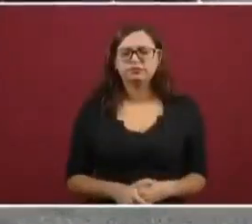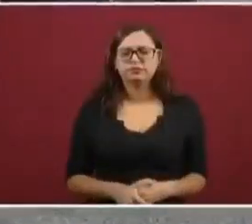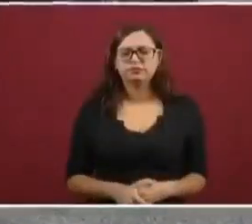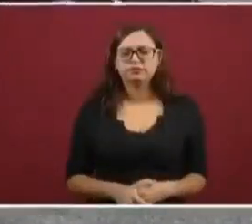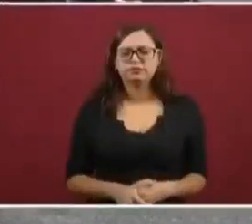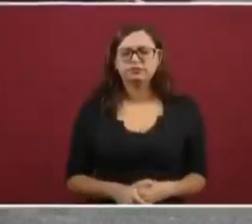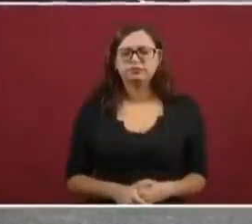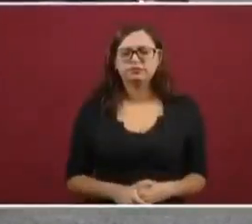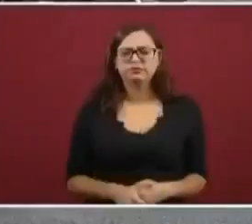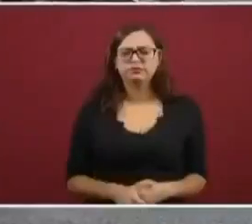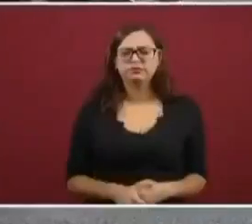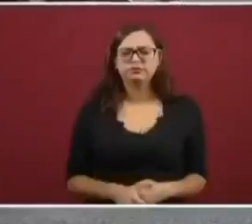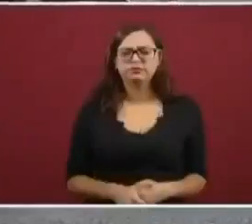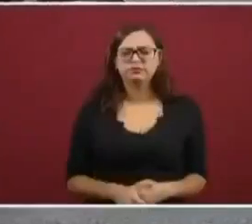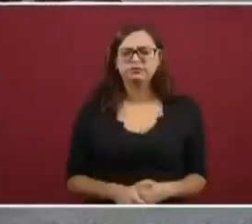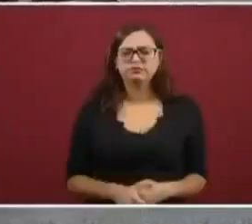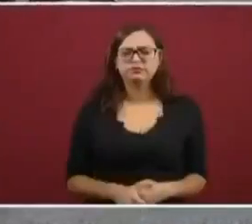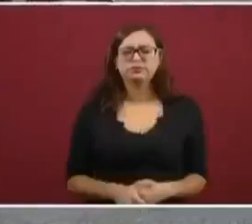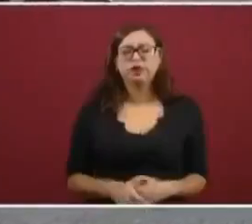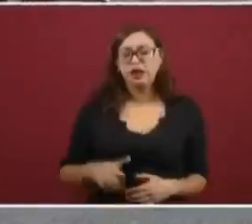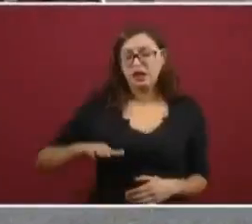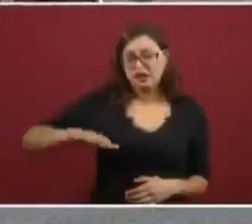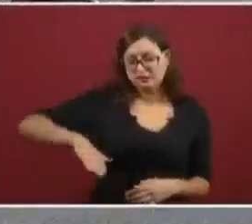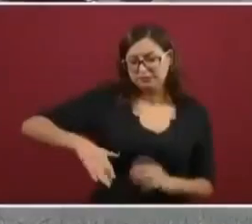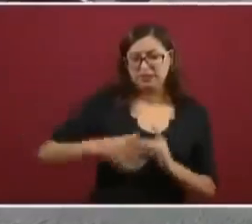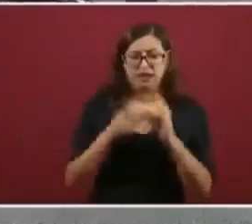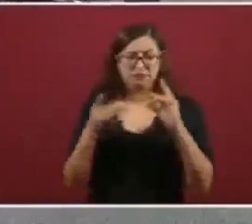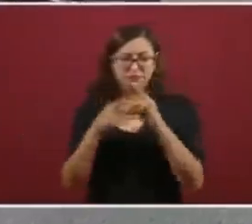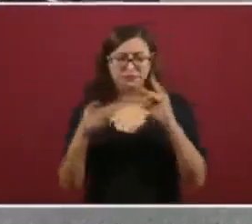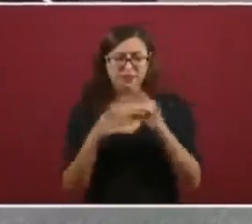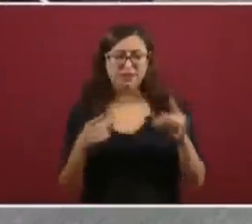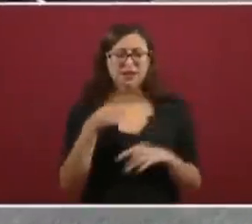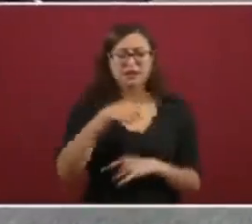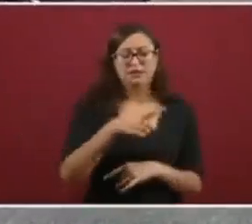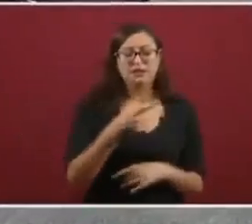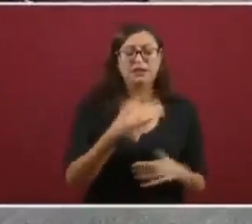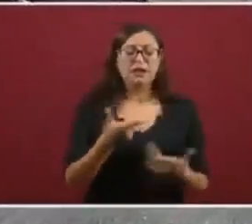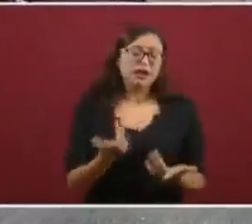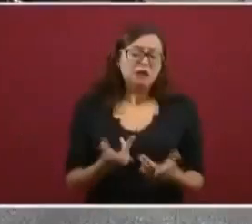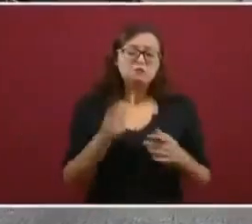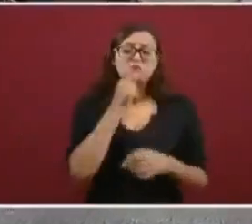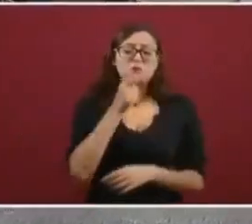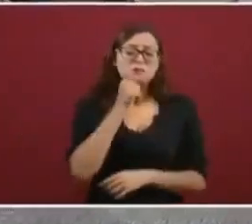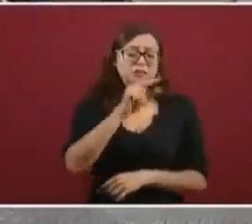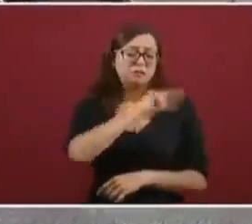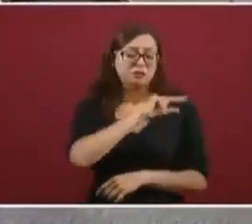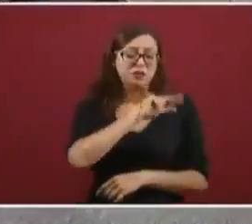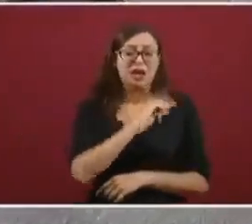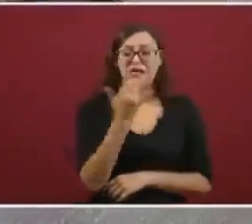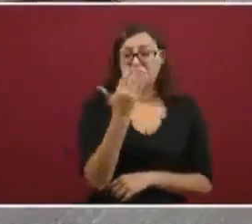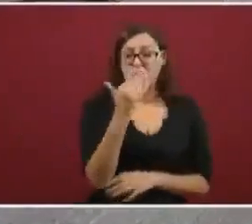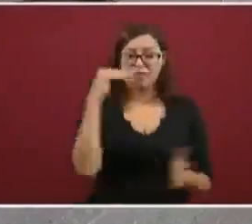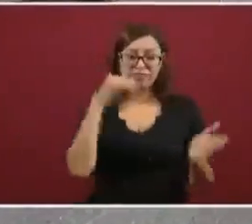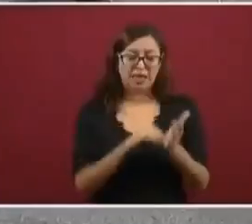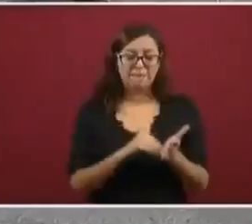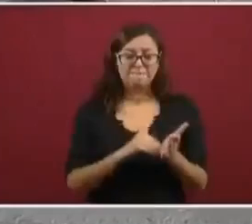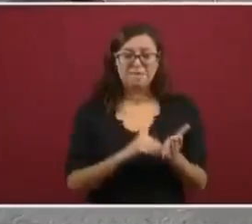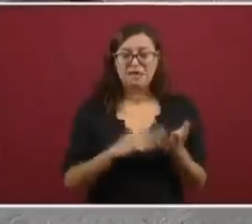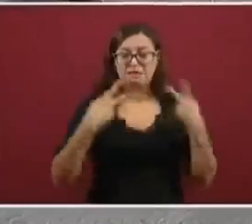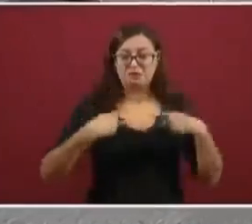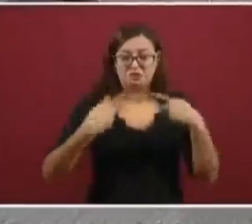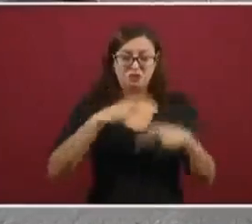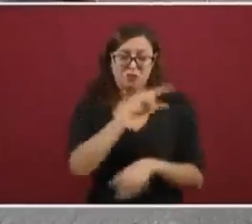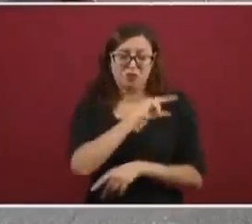elementos que habían sido contratados de parte de seguridad privada qué va a pasar con estos elementos O sea